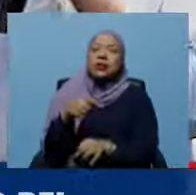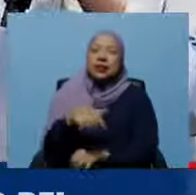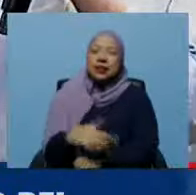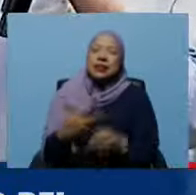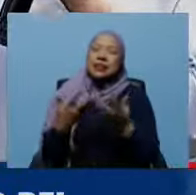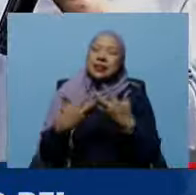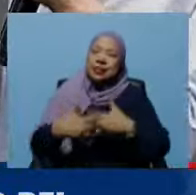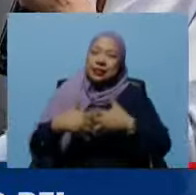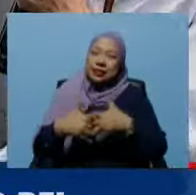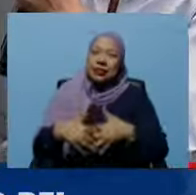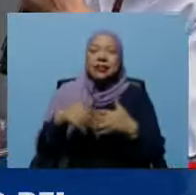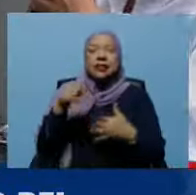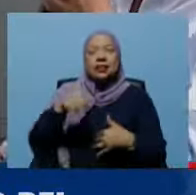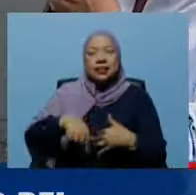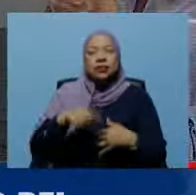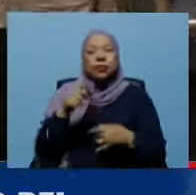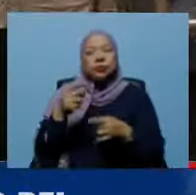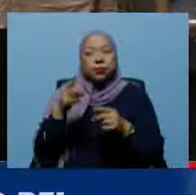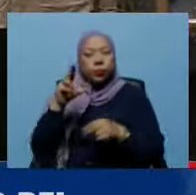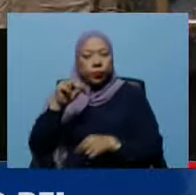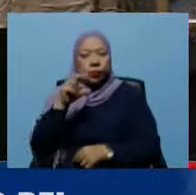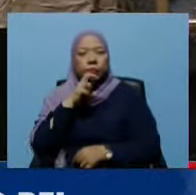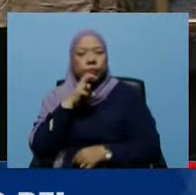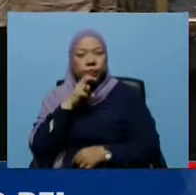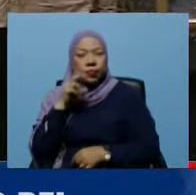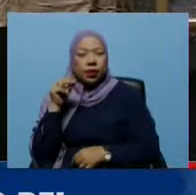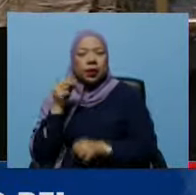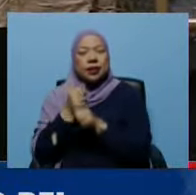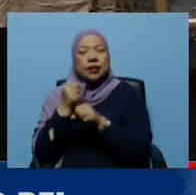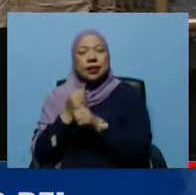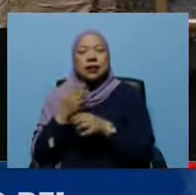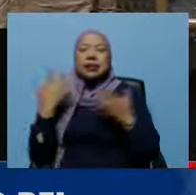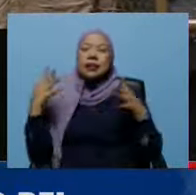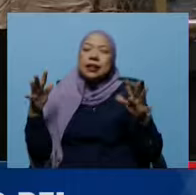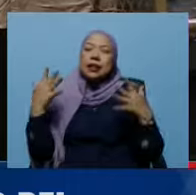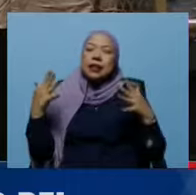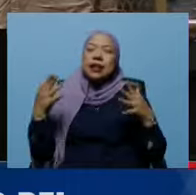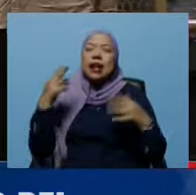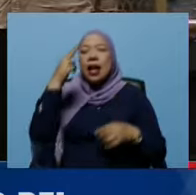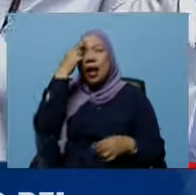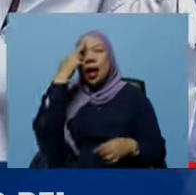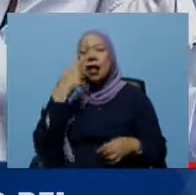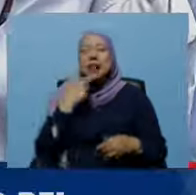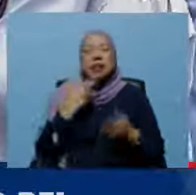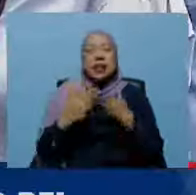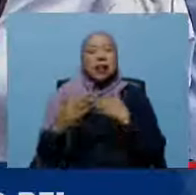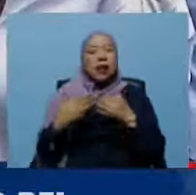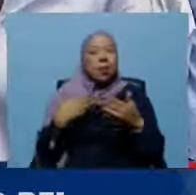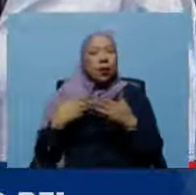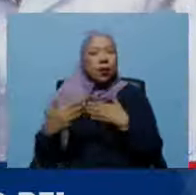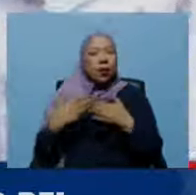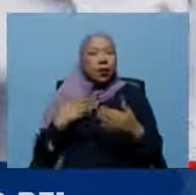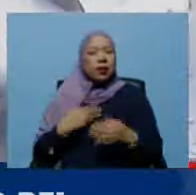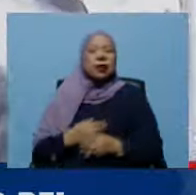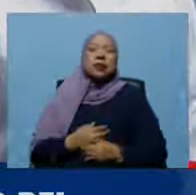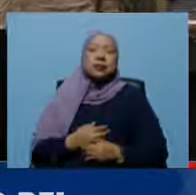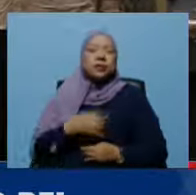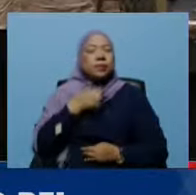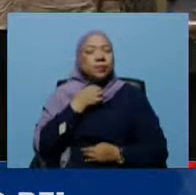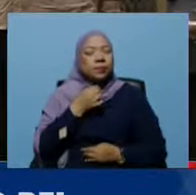complejo siderúrgico en Antímano. Gracias, vicepresidenta, gracias por la visita, de verdad. Y bueno, me gustaría darle la